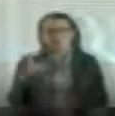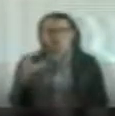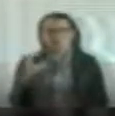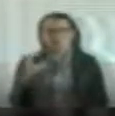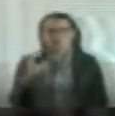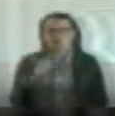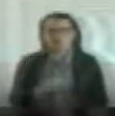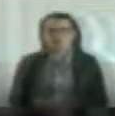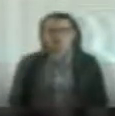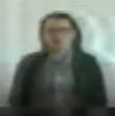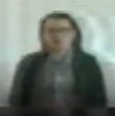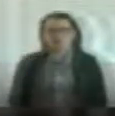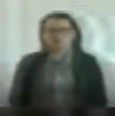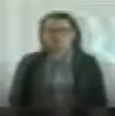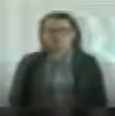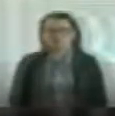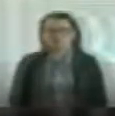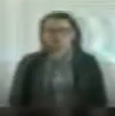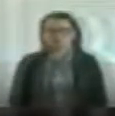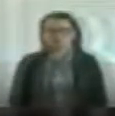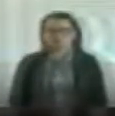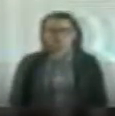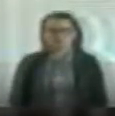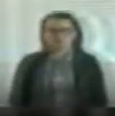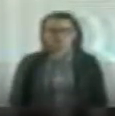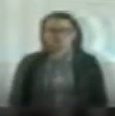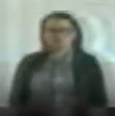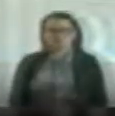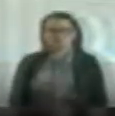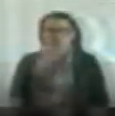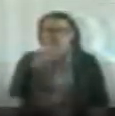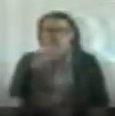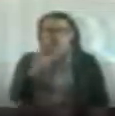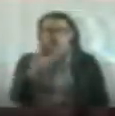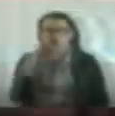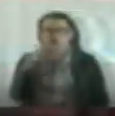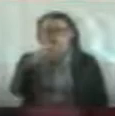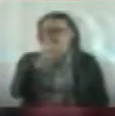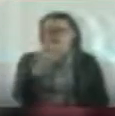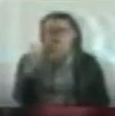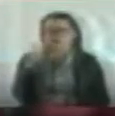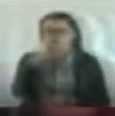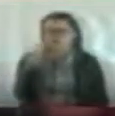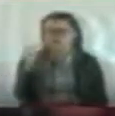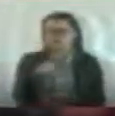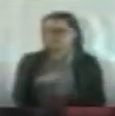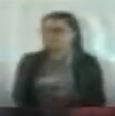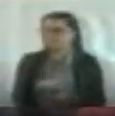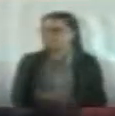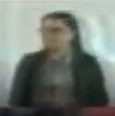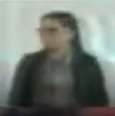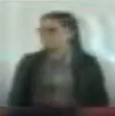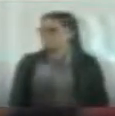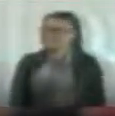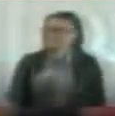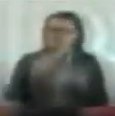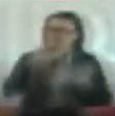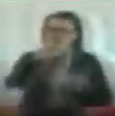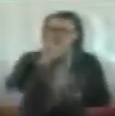allá. Los que llegaron hace un año, los que llegaron hace 2 años, los que llegaron hace 3 años, los que llegaron hace 10 años.